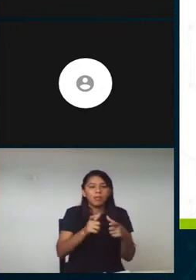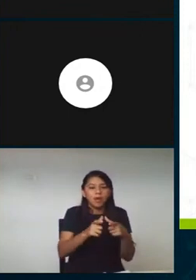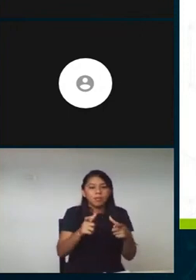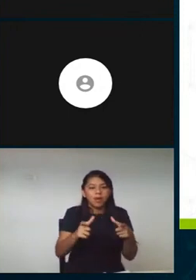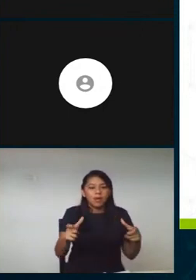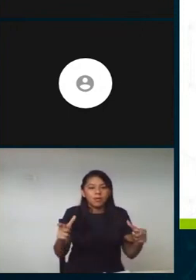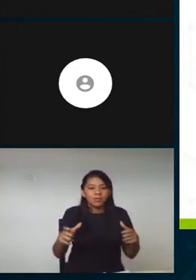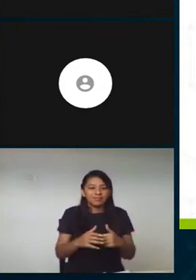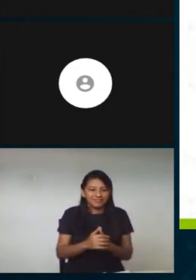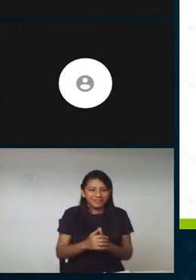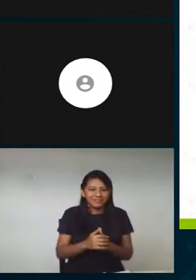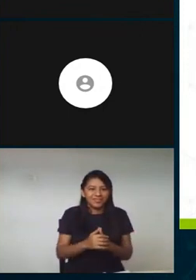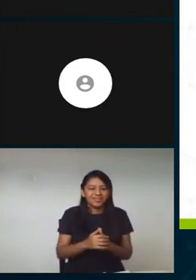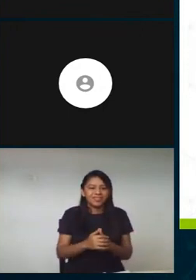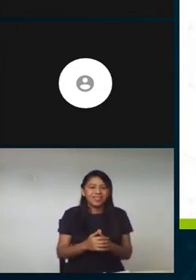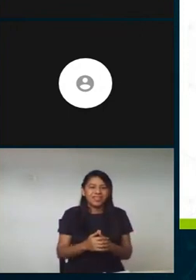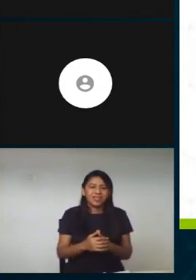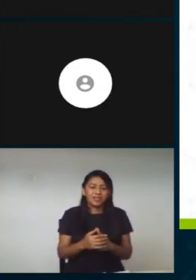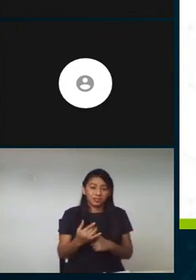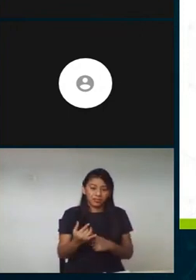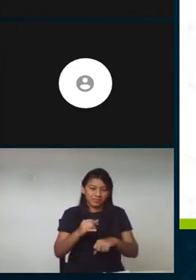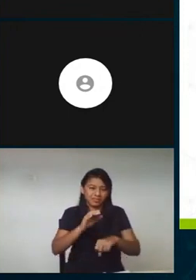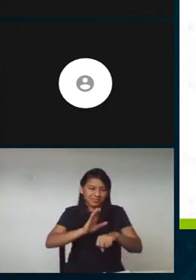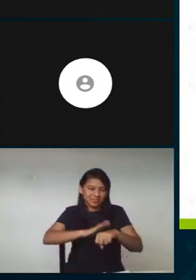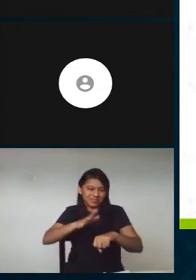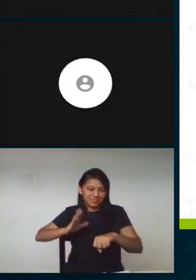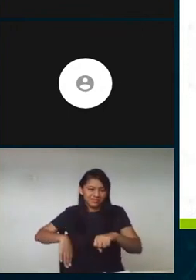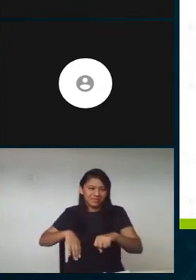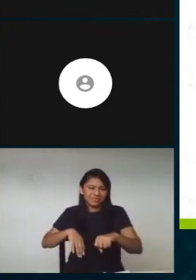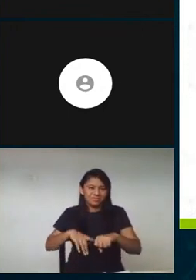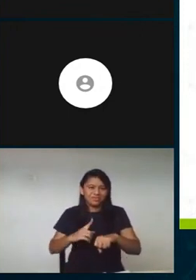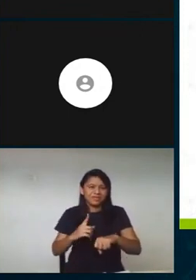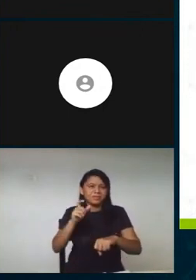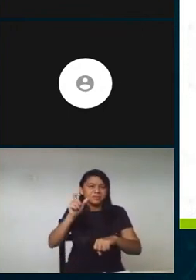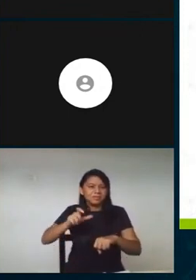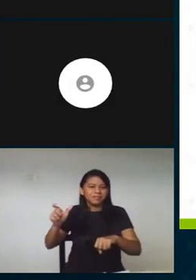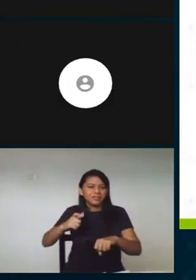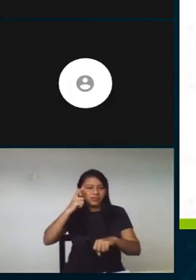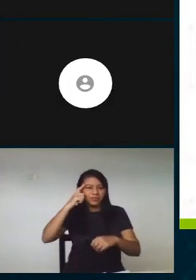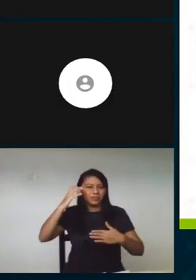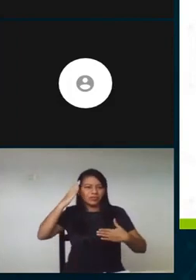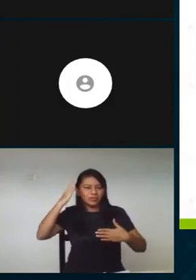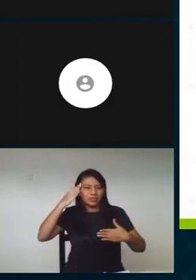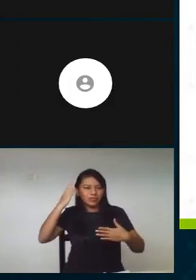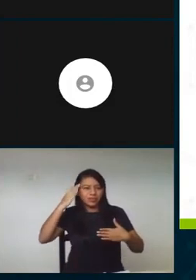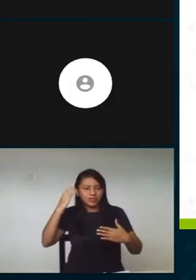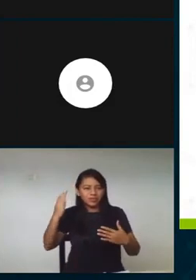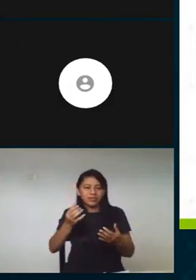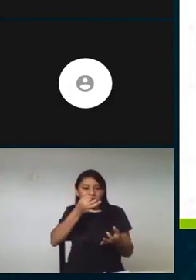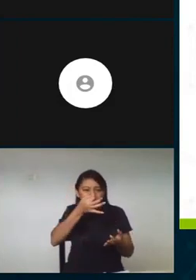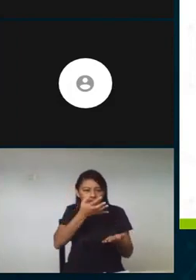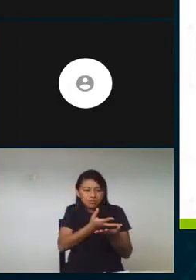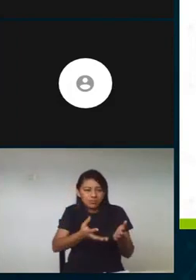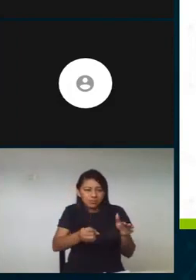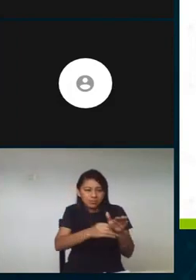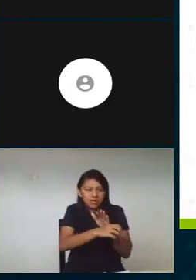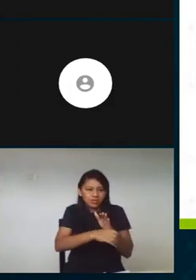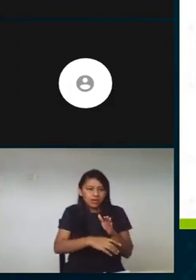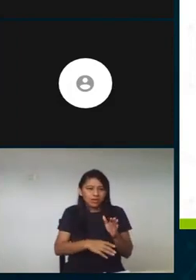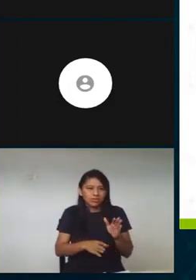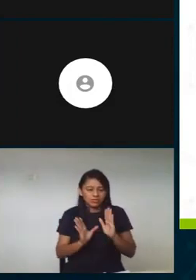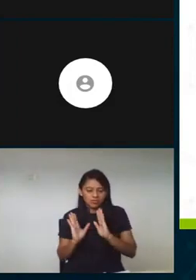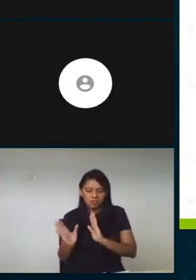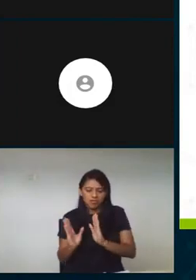que es nuestro manejo inadecuado de los residuos y las problemáticas que se abarcan de ellas, ¿cierto? En cuanto